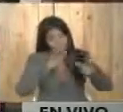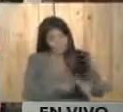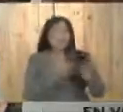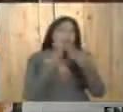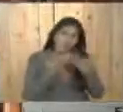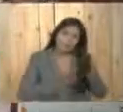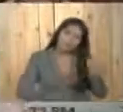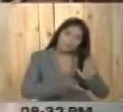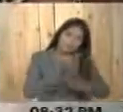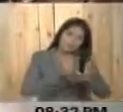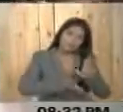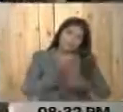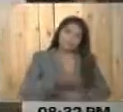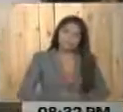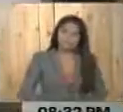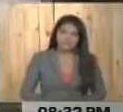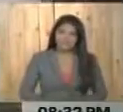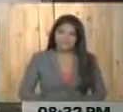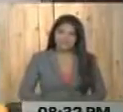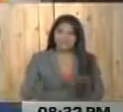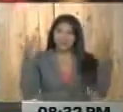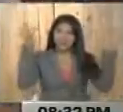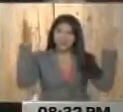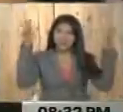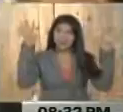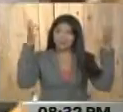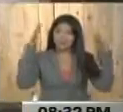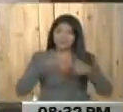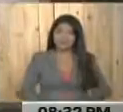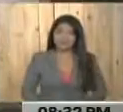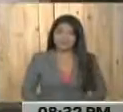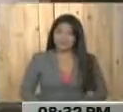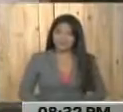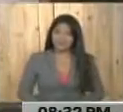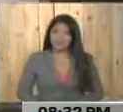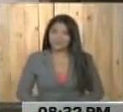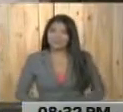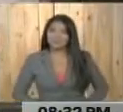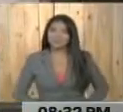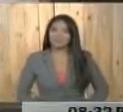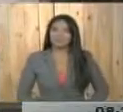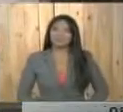gracias. Aplauso. Excelente.